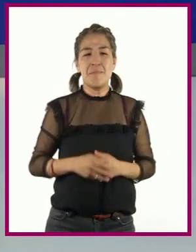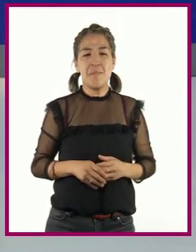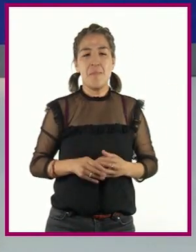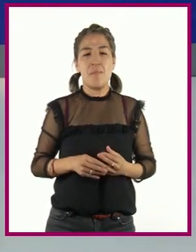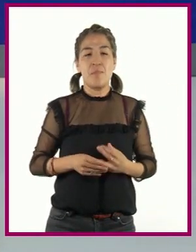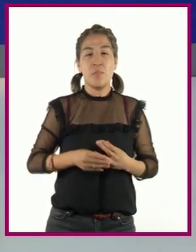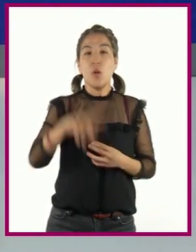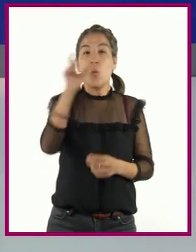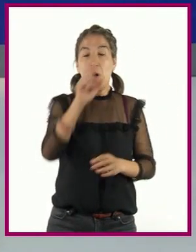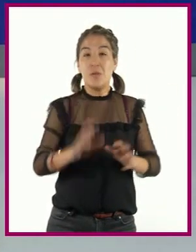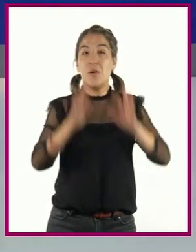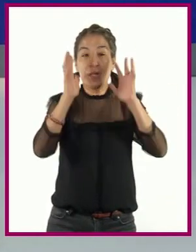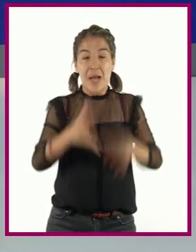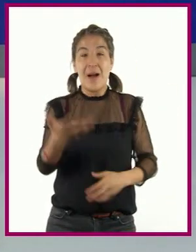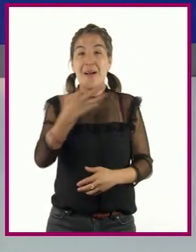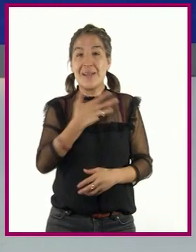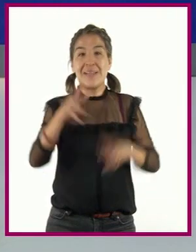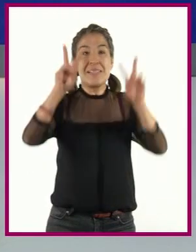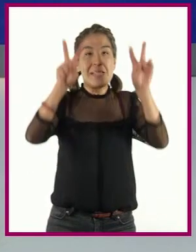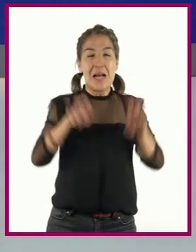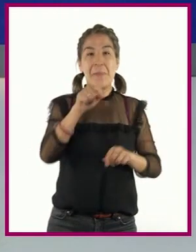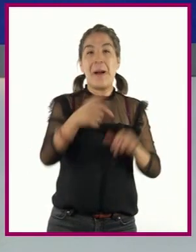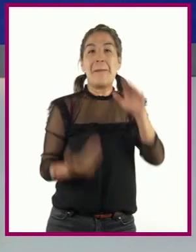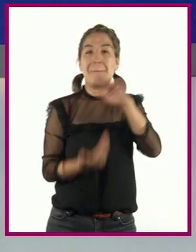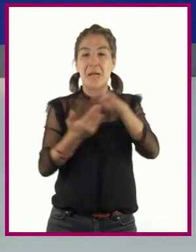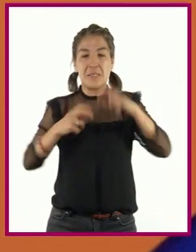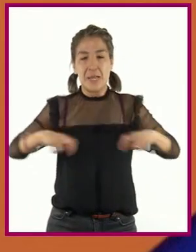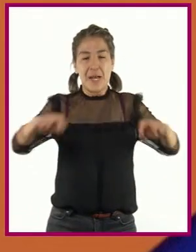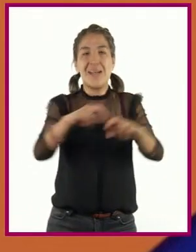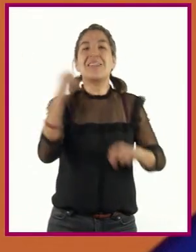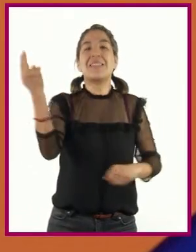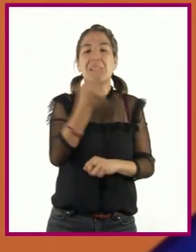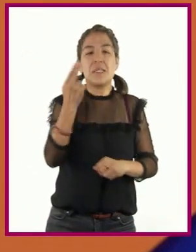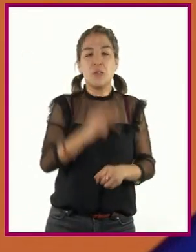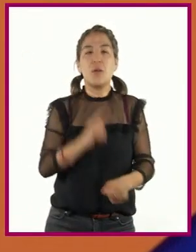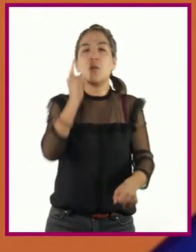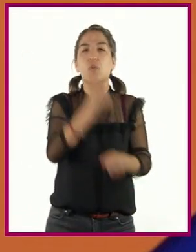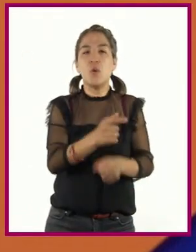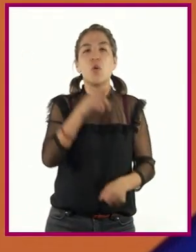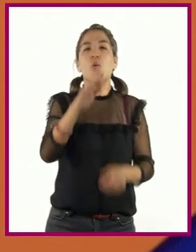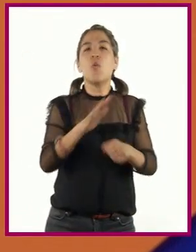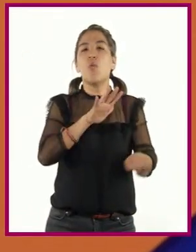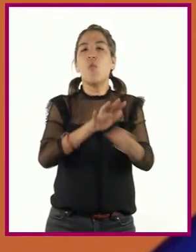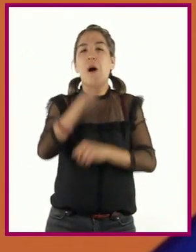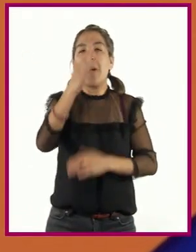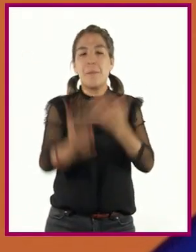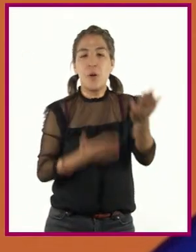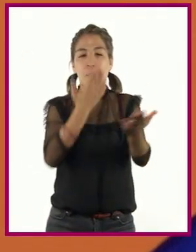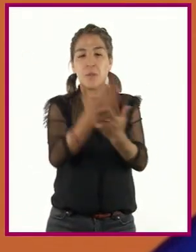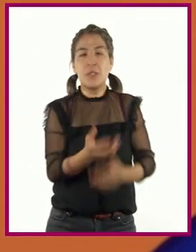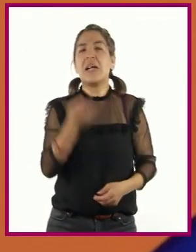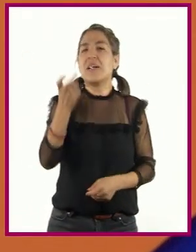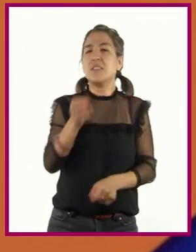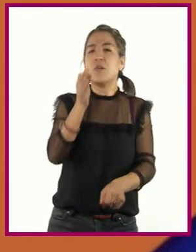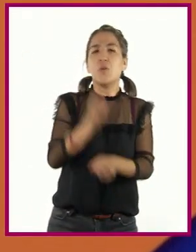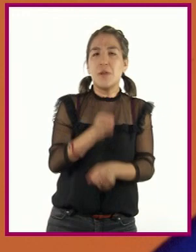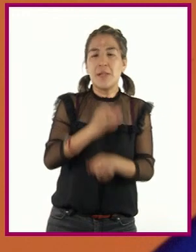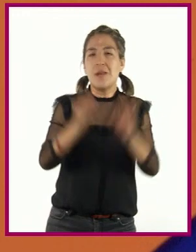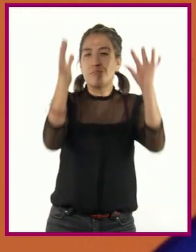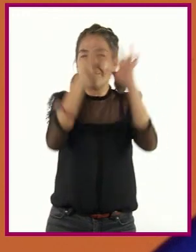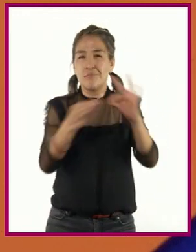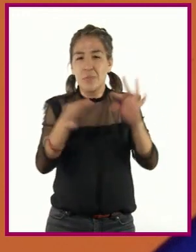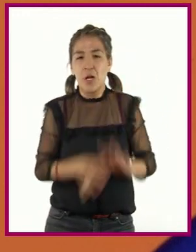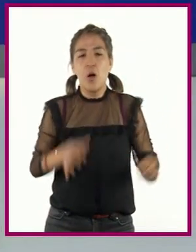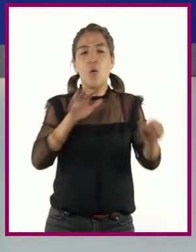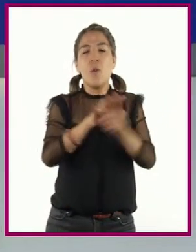Una vez que ya se tiene el tema de la mesa redonda, necesitan determinar su propósito, que en este caso es argumentar